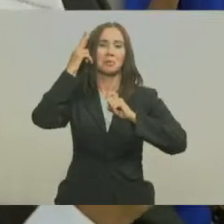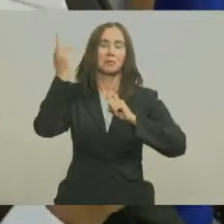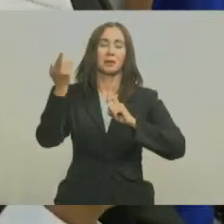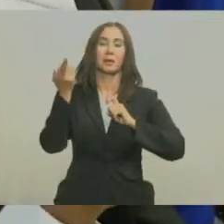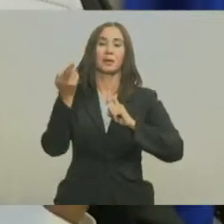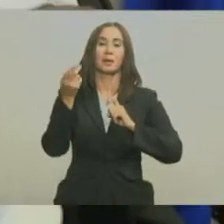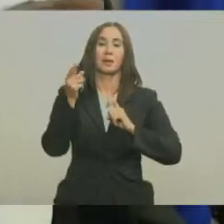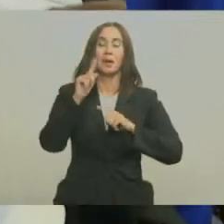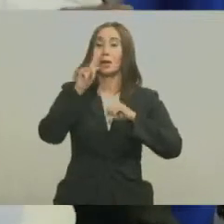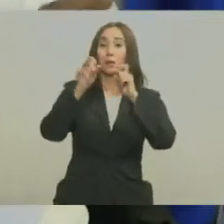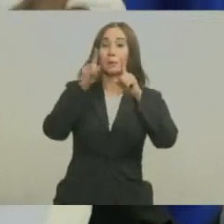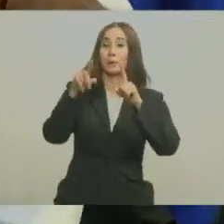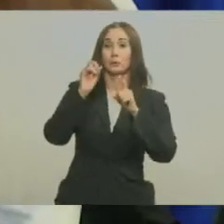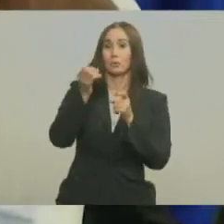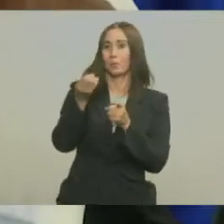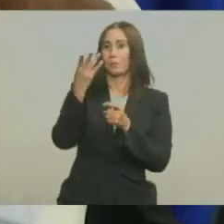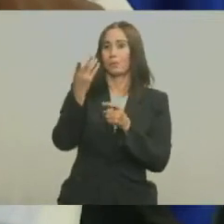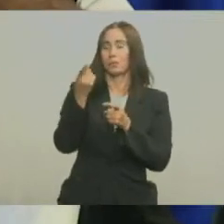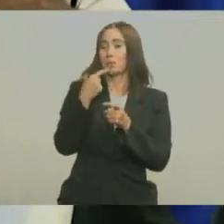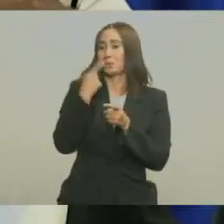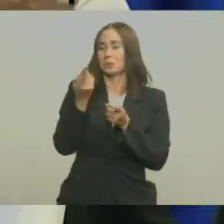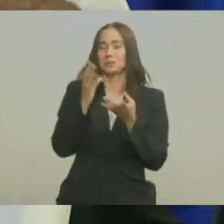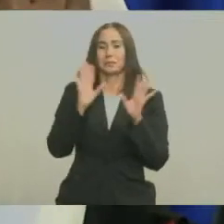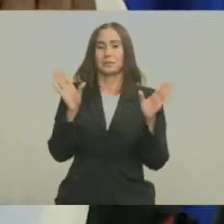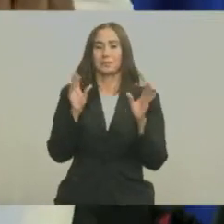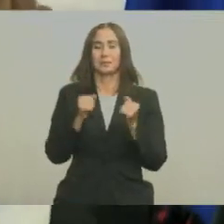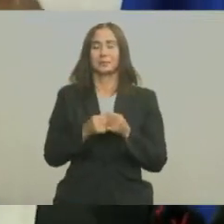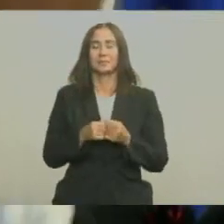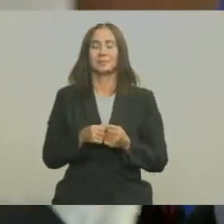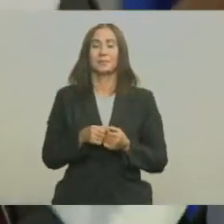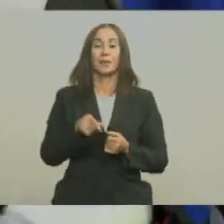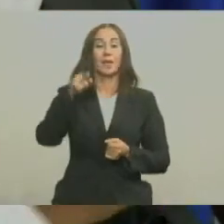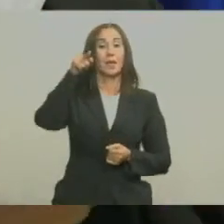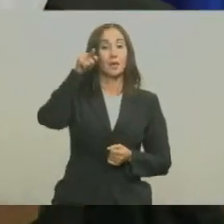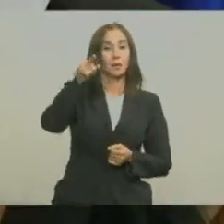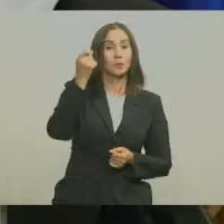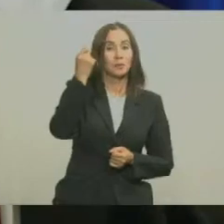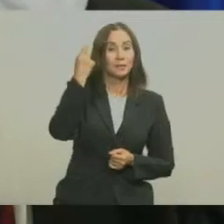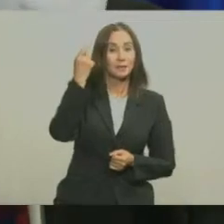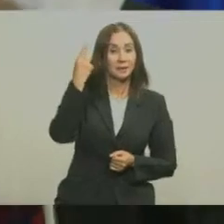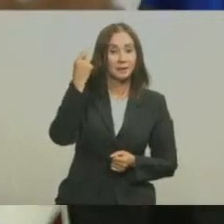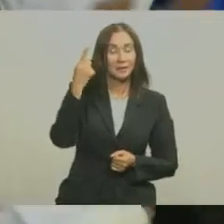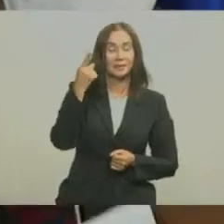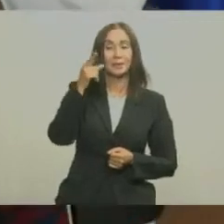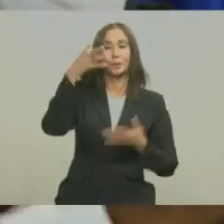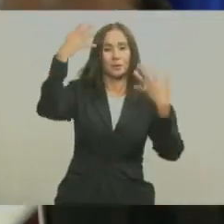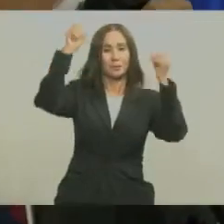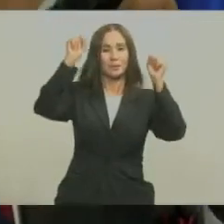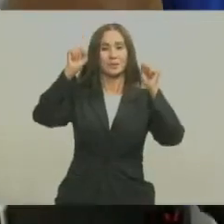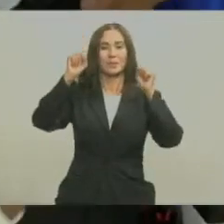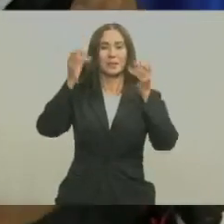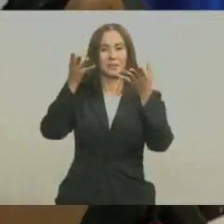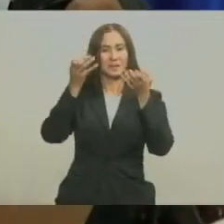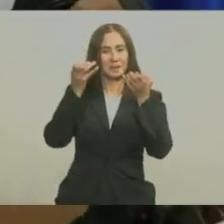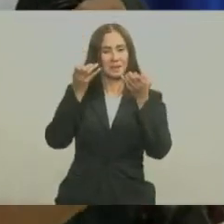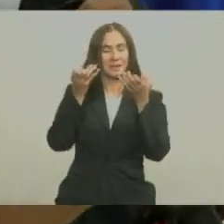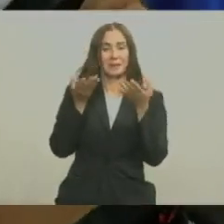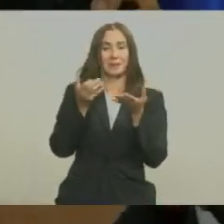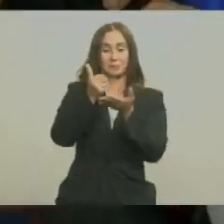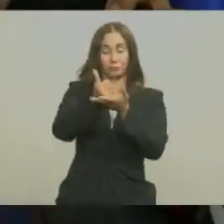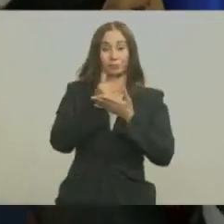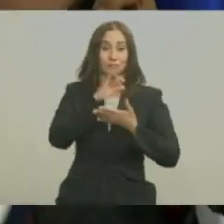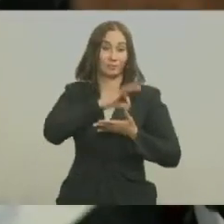Diputados, que no le pregunta mucho al presidente, sino que lo interpreta. Y cuando él interpreta, lo que el presidente quiere es bien del